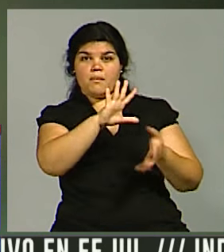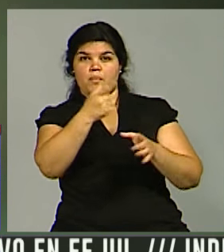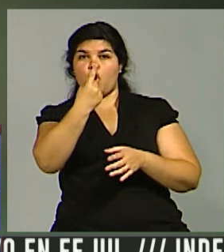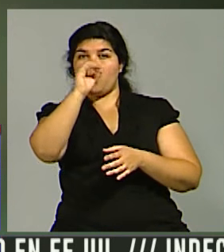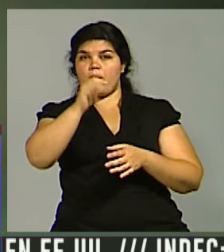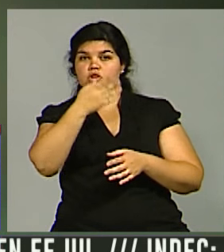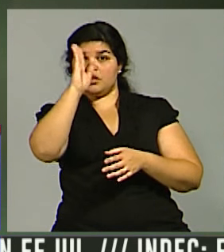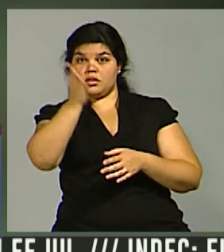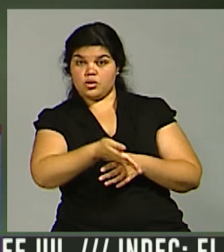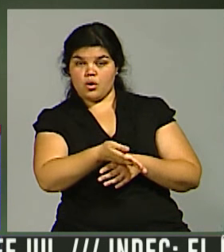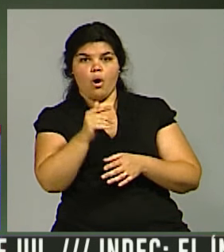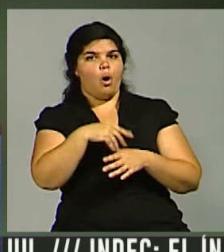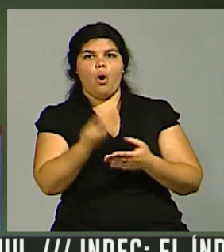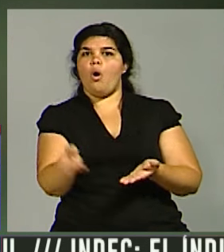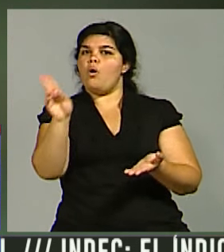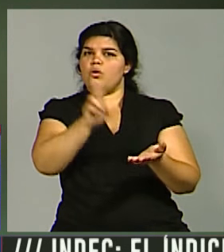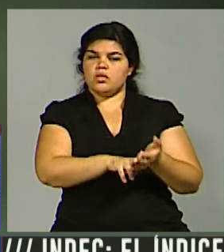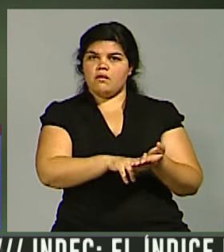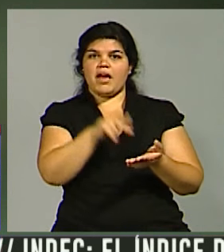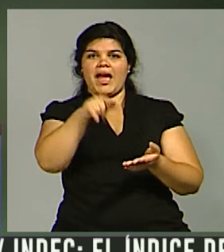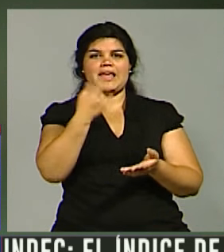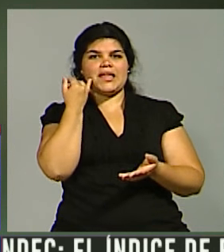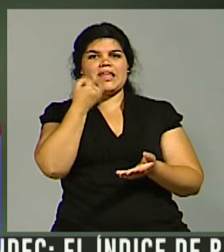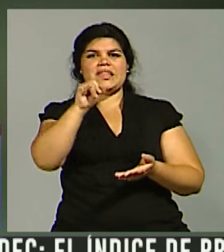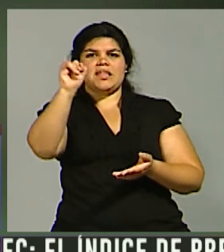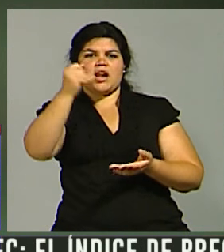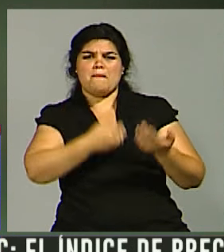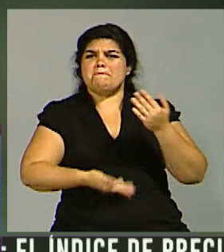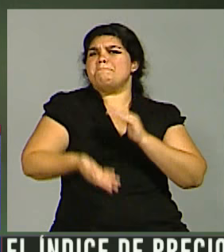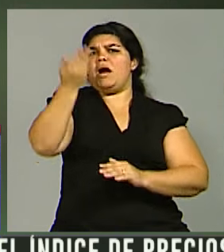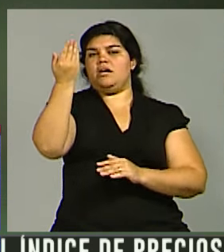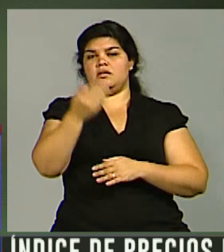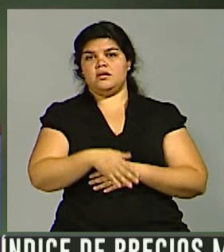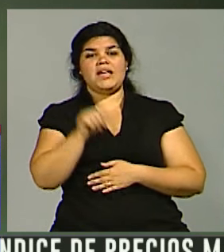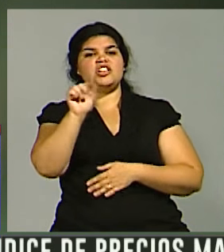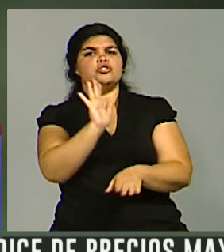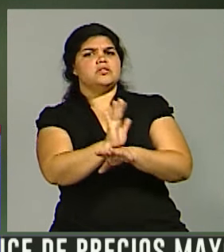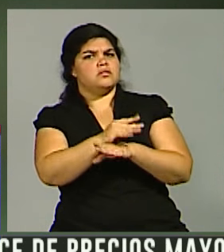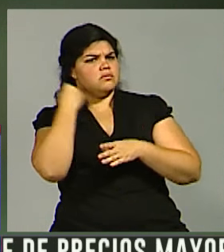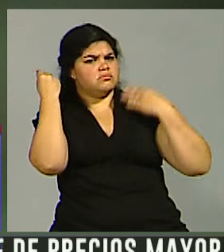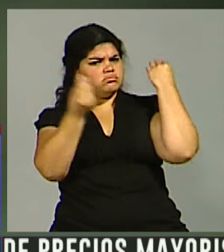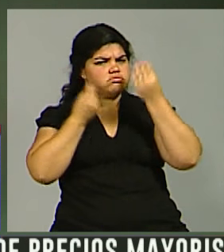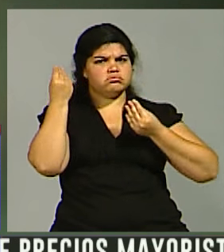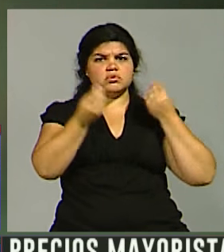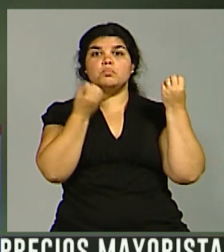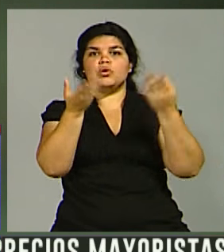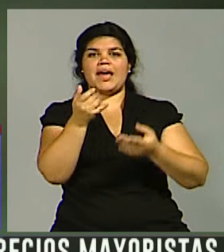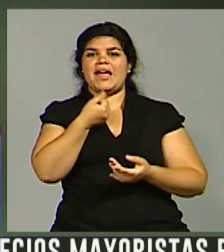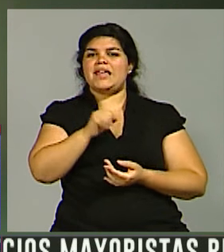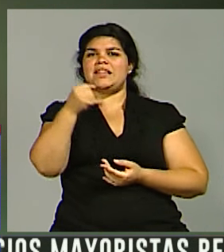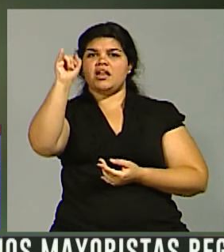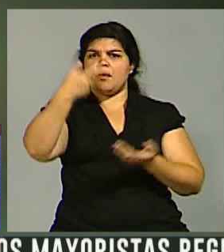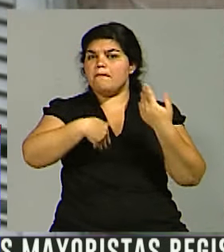mensual, iban a intervenir nuevamente con una tasa de interés mucho más elevada, lo cual trae preocupación porque una tasa de interés más